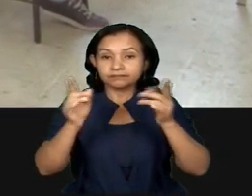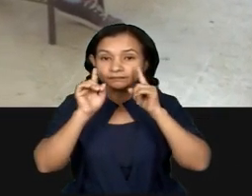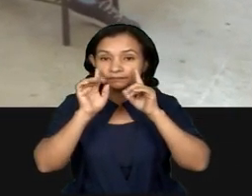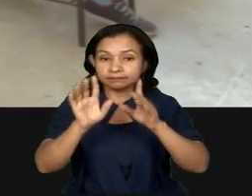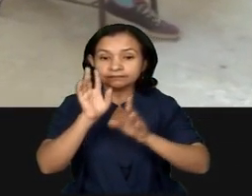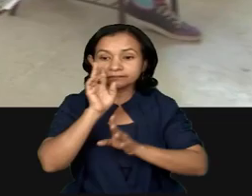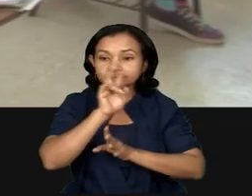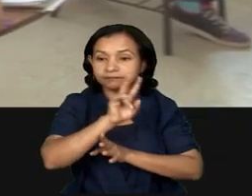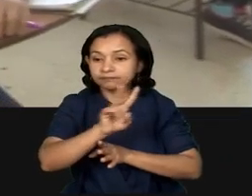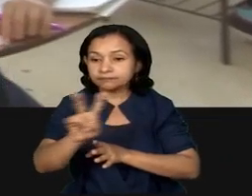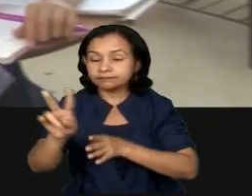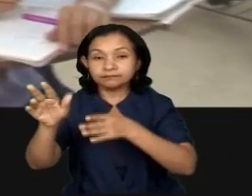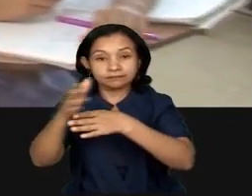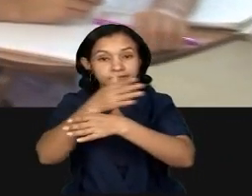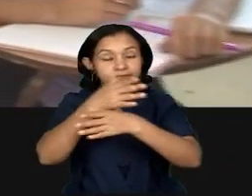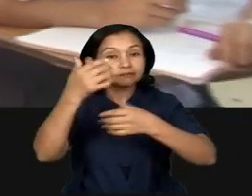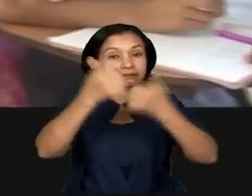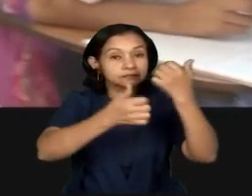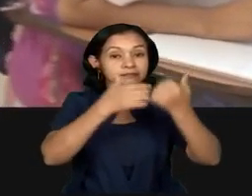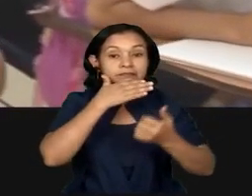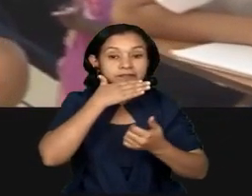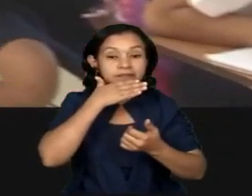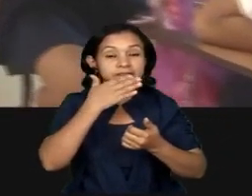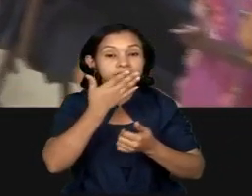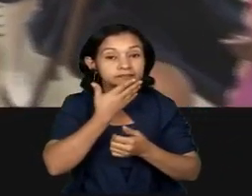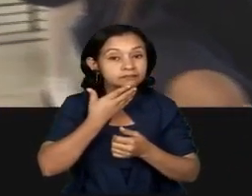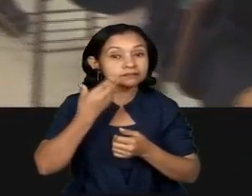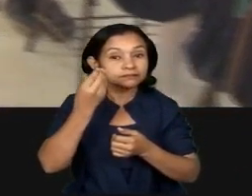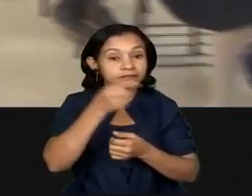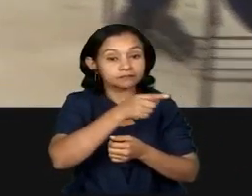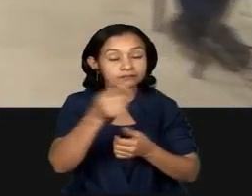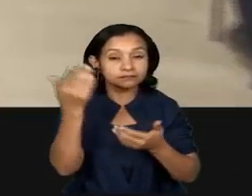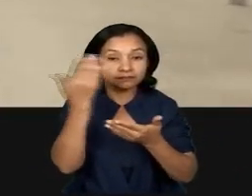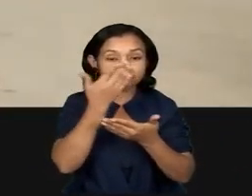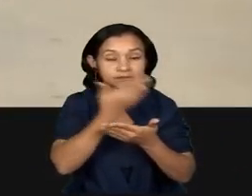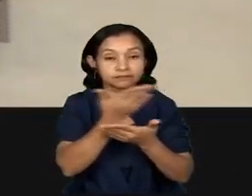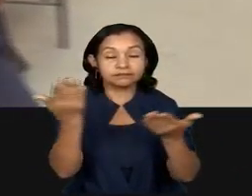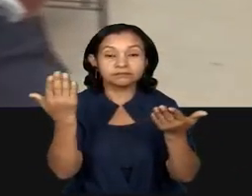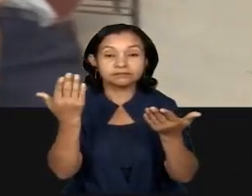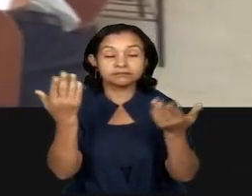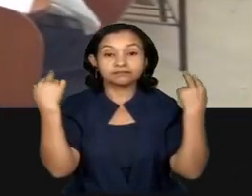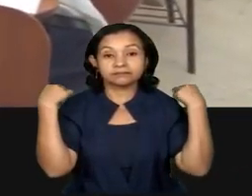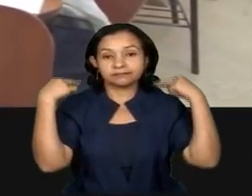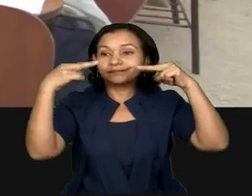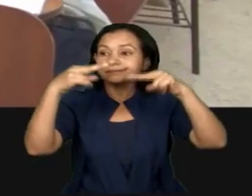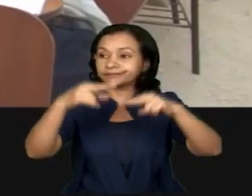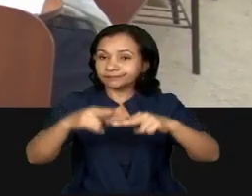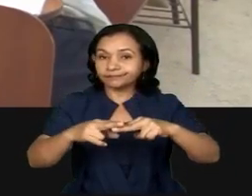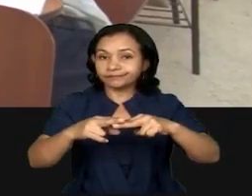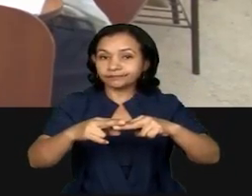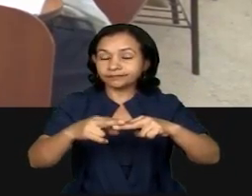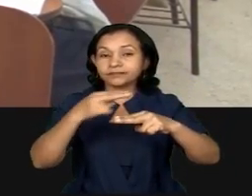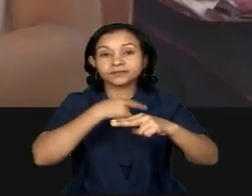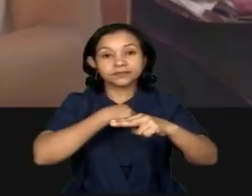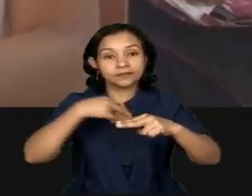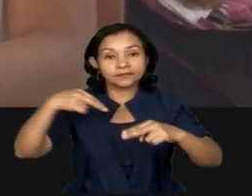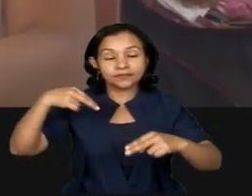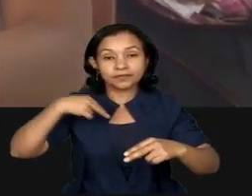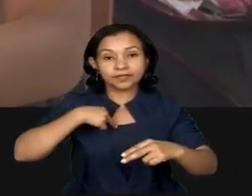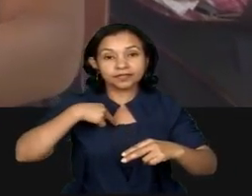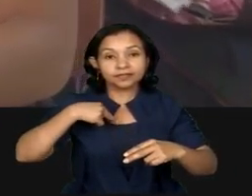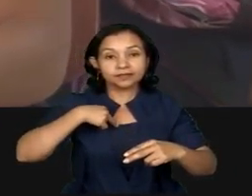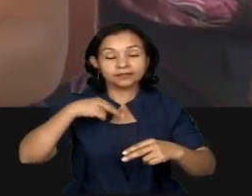detectar alertas tempranas de situaciones que puedan afectar a los estudiantes, a los docentes, Y eso es lo que hace realmente